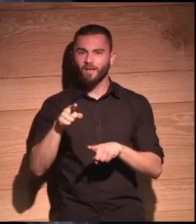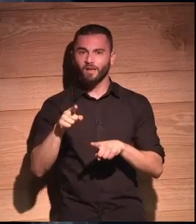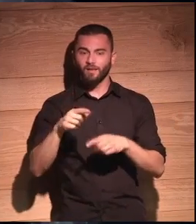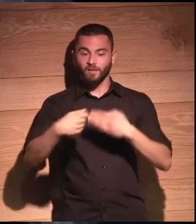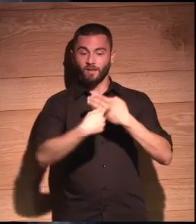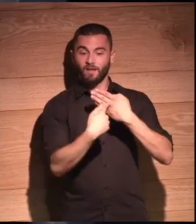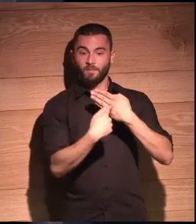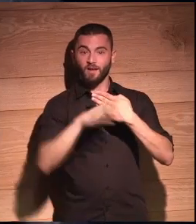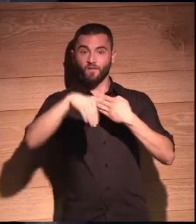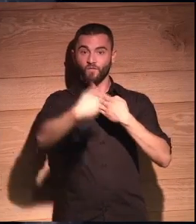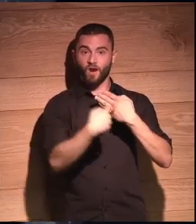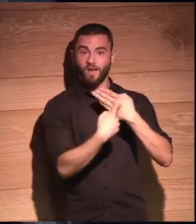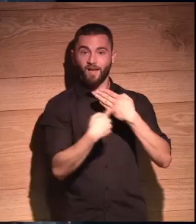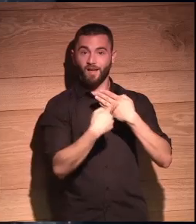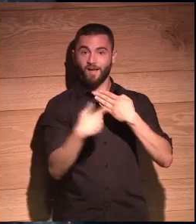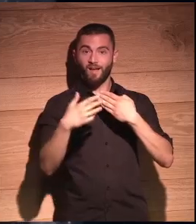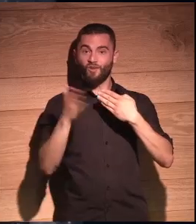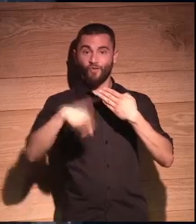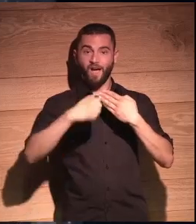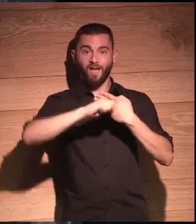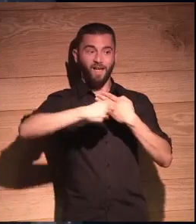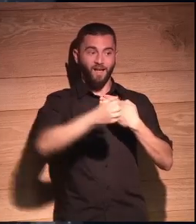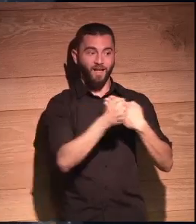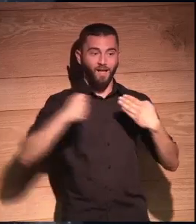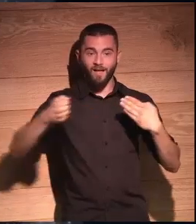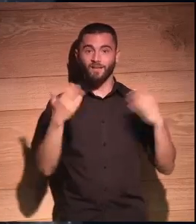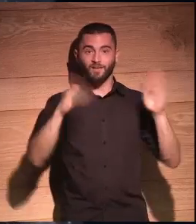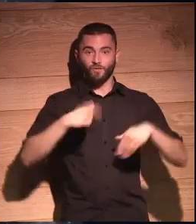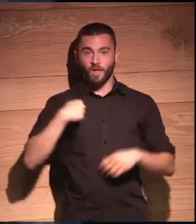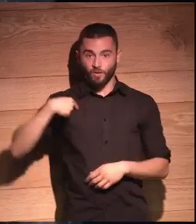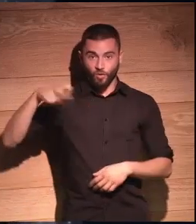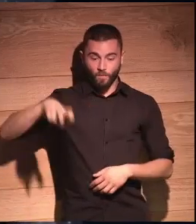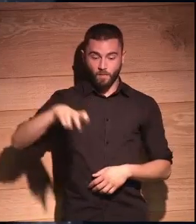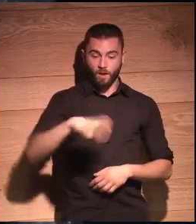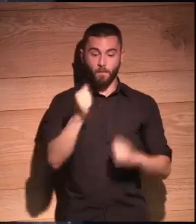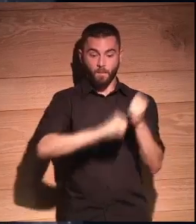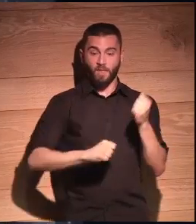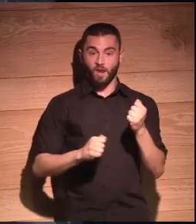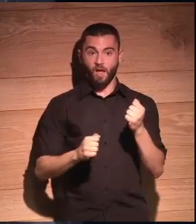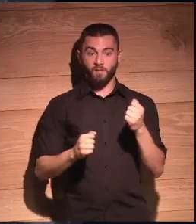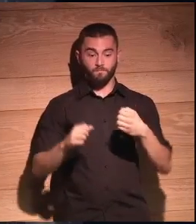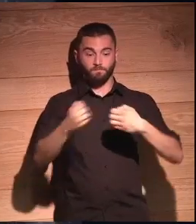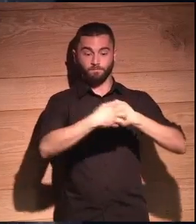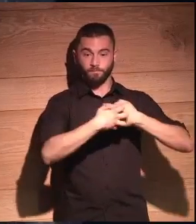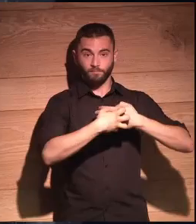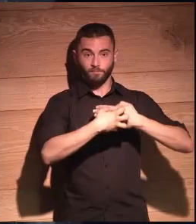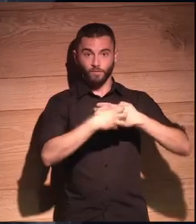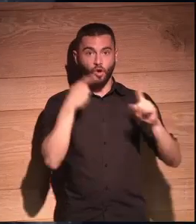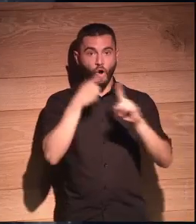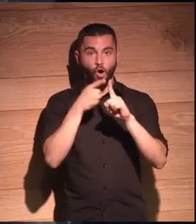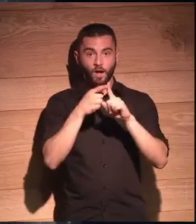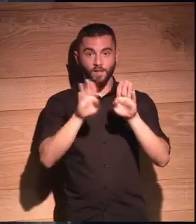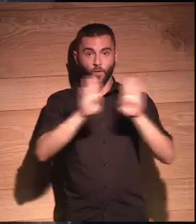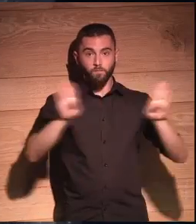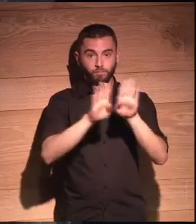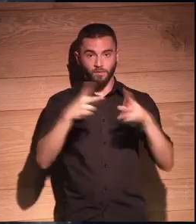fuera. Y entonces yo habría bajado y habría cogido una piedra y la habría puesto, ¿no? Para que no se les cerrara. Pero